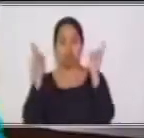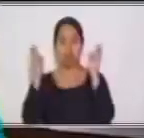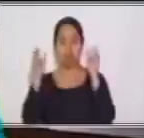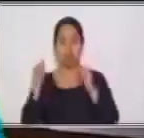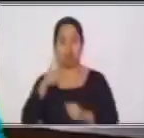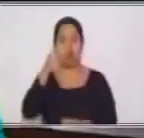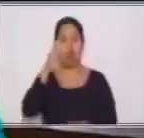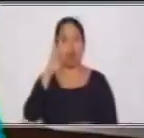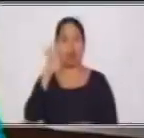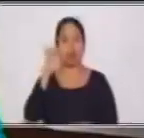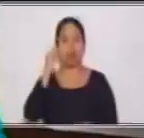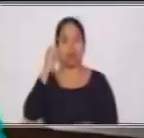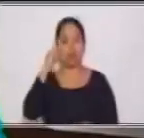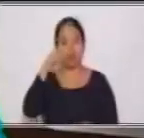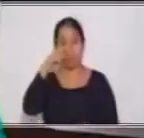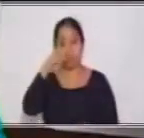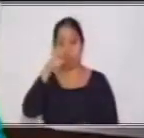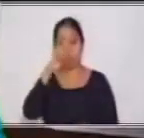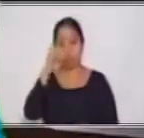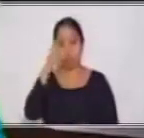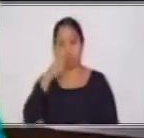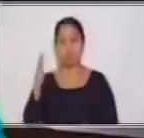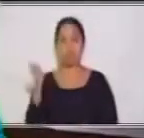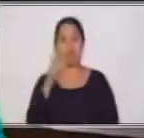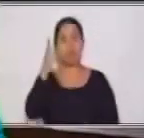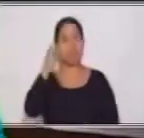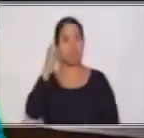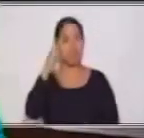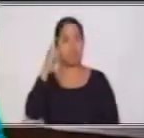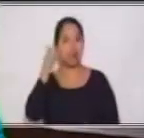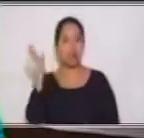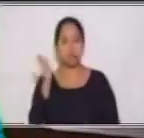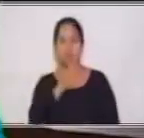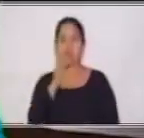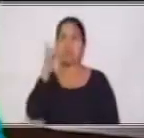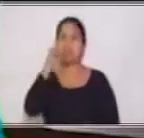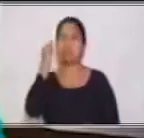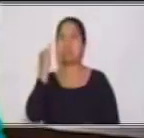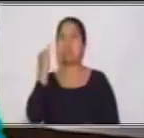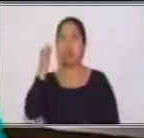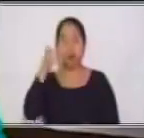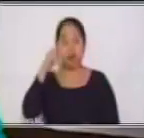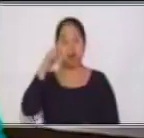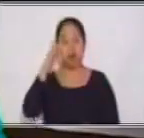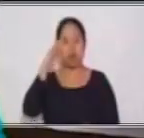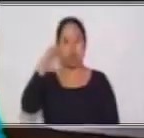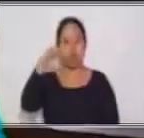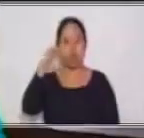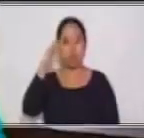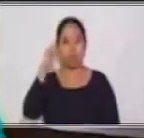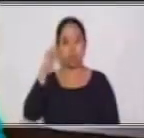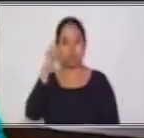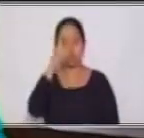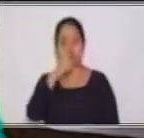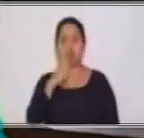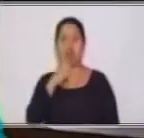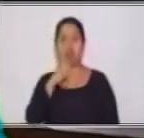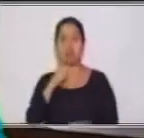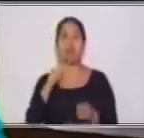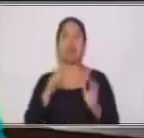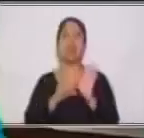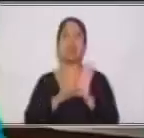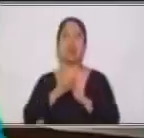abreviaturas, siglas y acrónimos del área de comunicación y lenguaje del grado de segundo básico. Si en casa hay